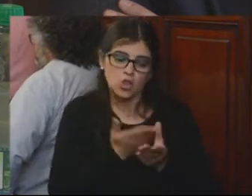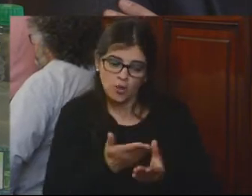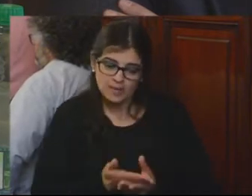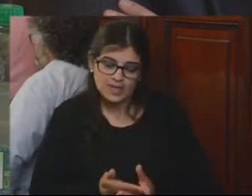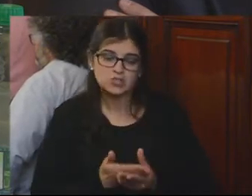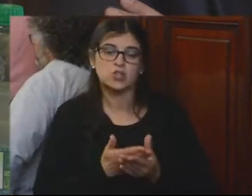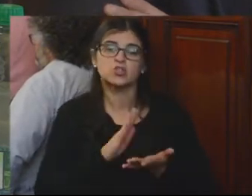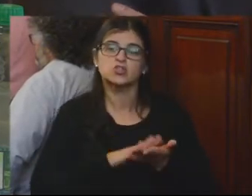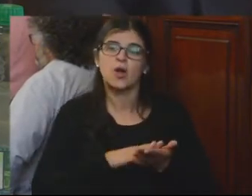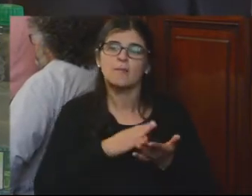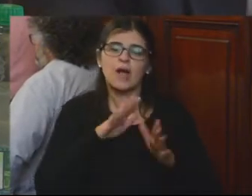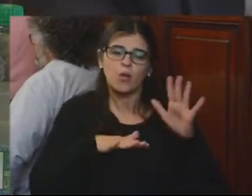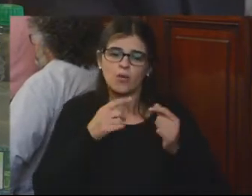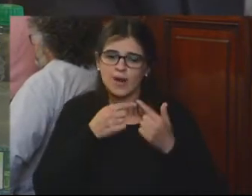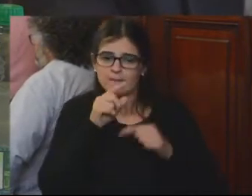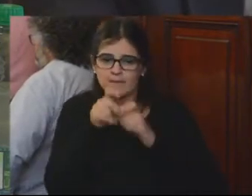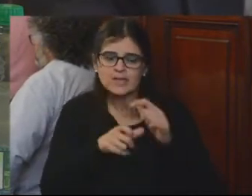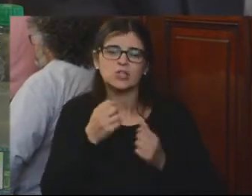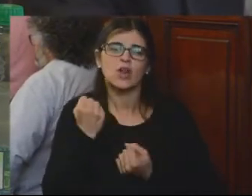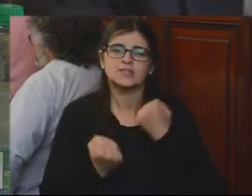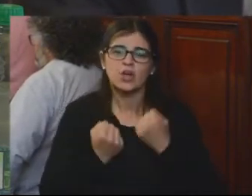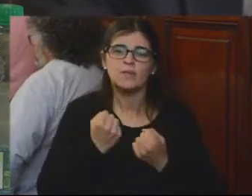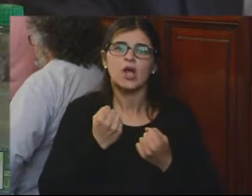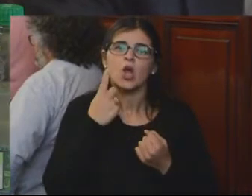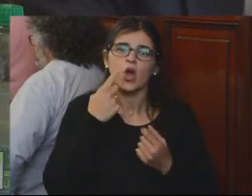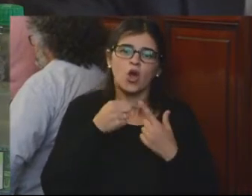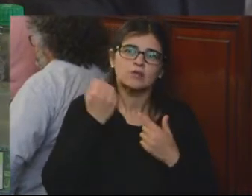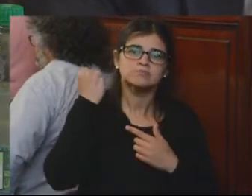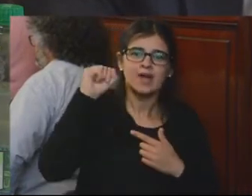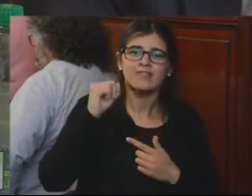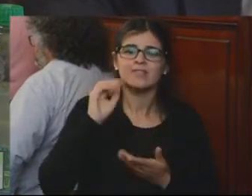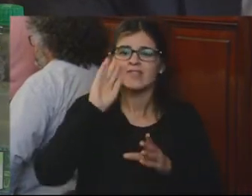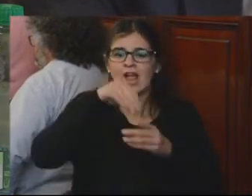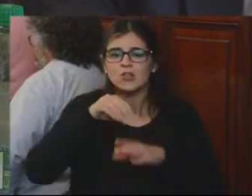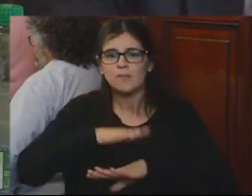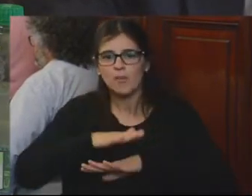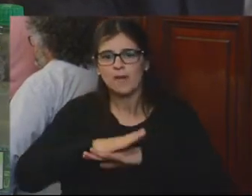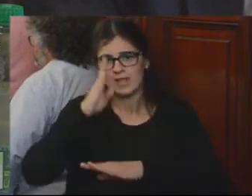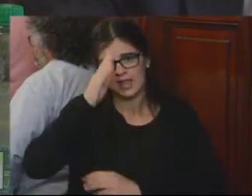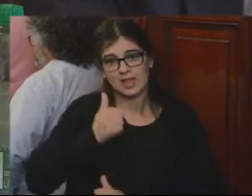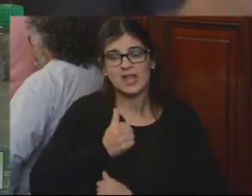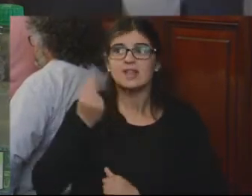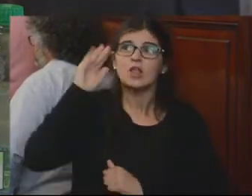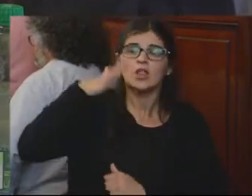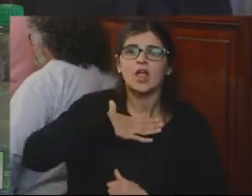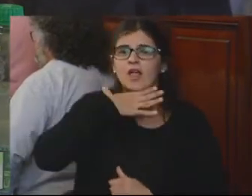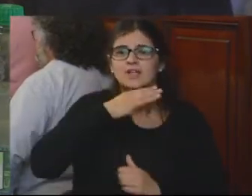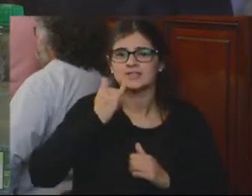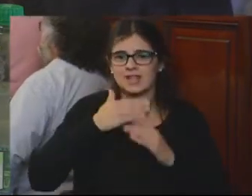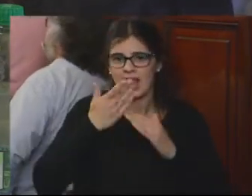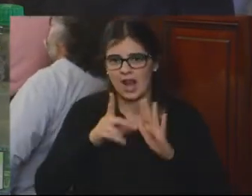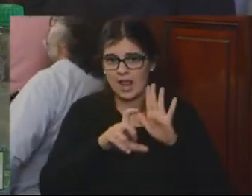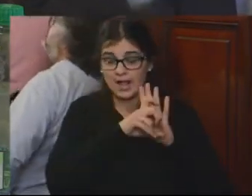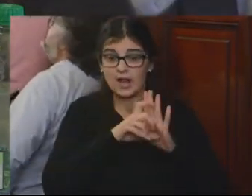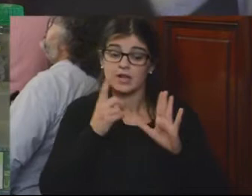vinculaba a ciertos actores económicos con delitos de la dictadura y el endeudamiento externo y legal el centro de